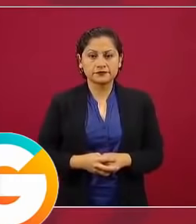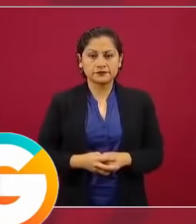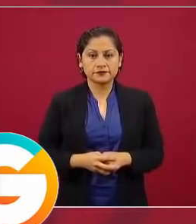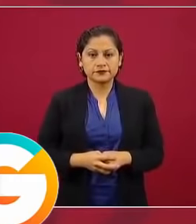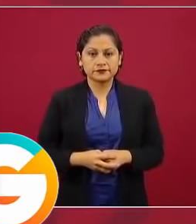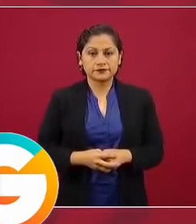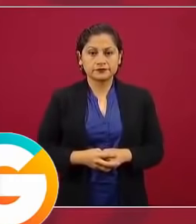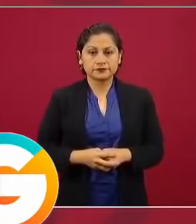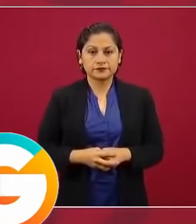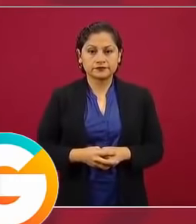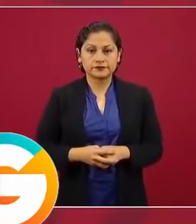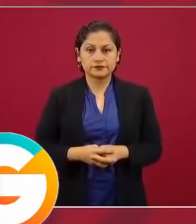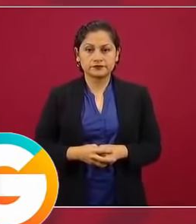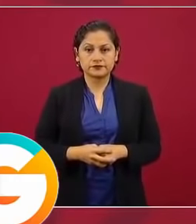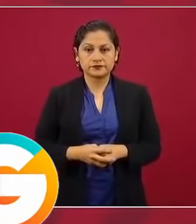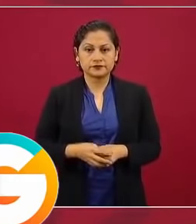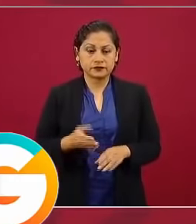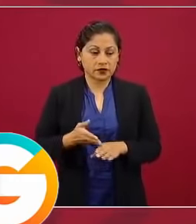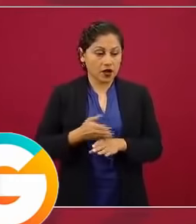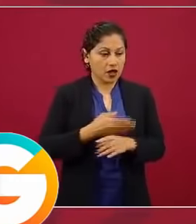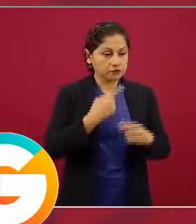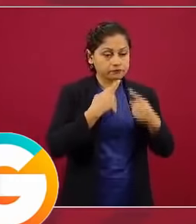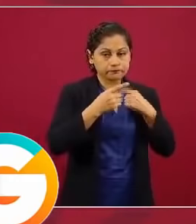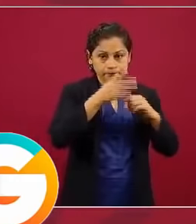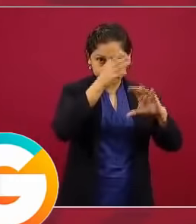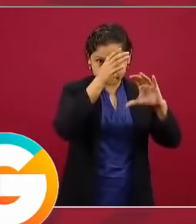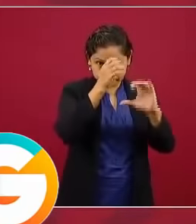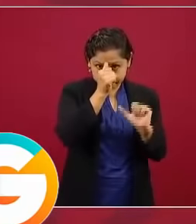pactado en